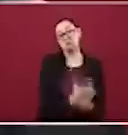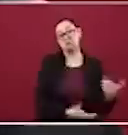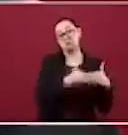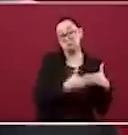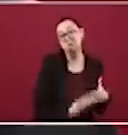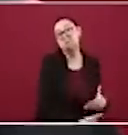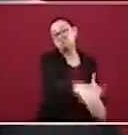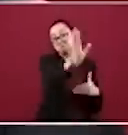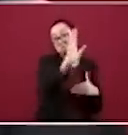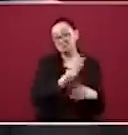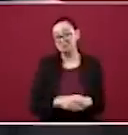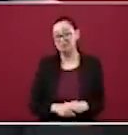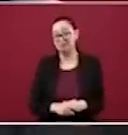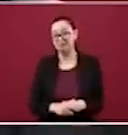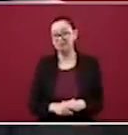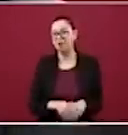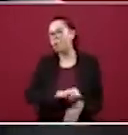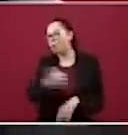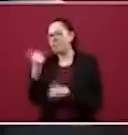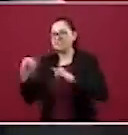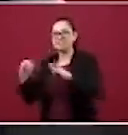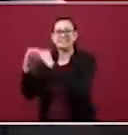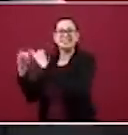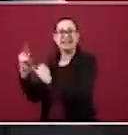casos les faltó.